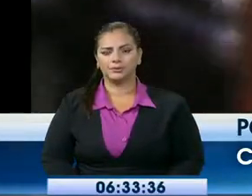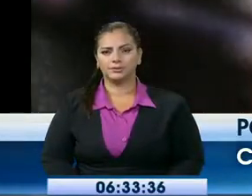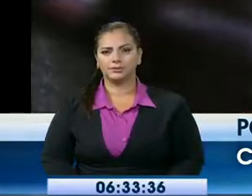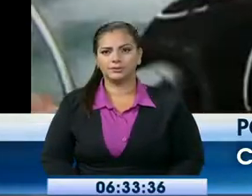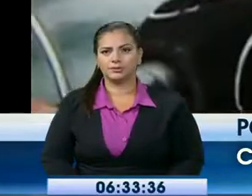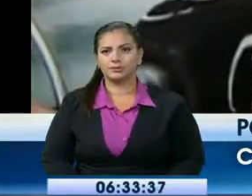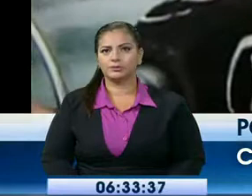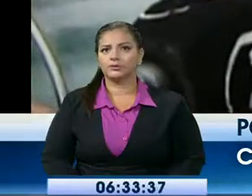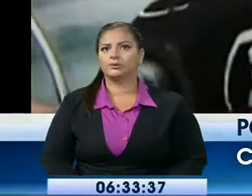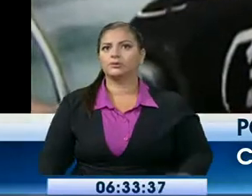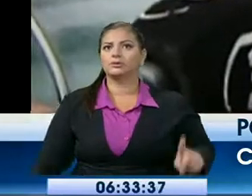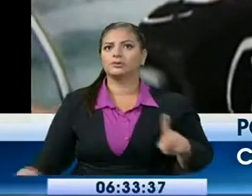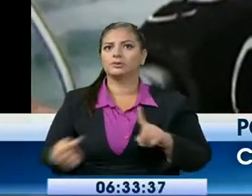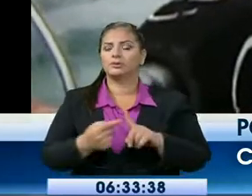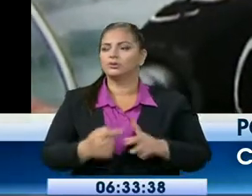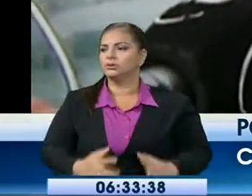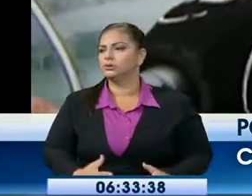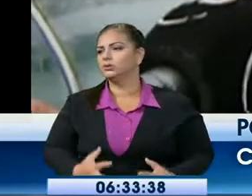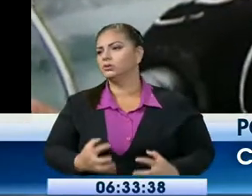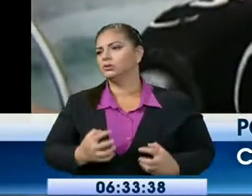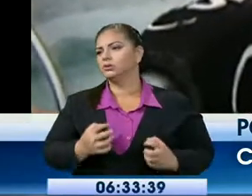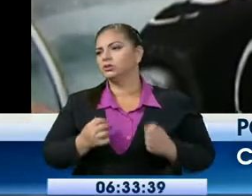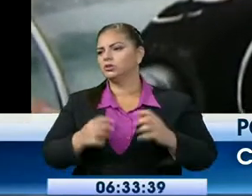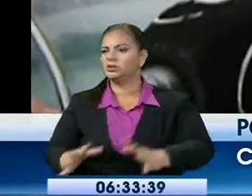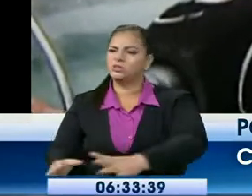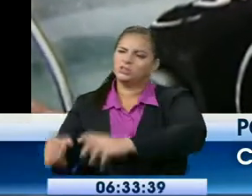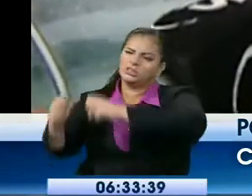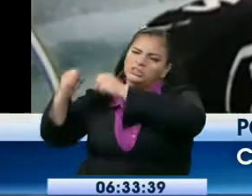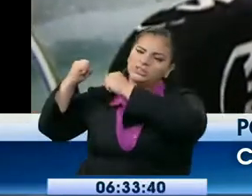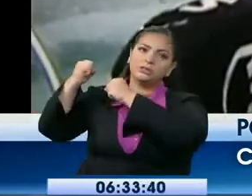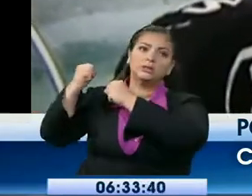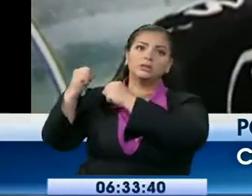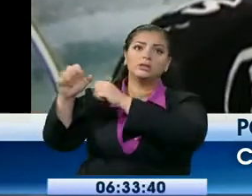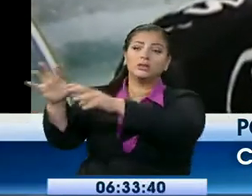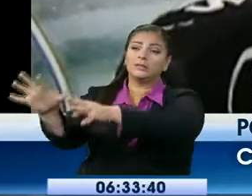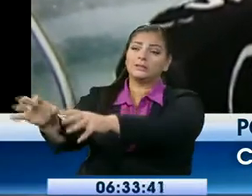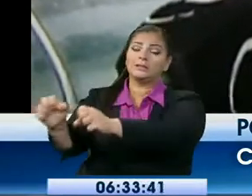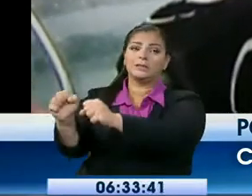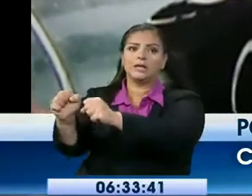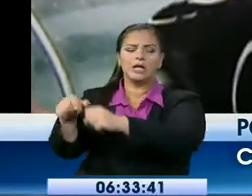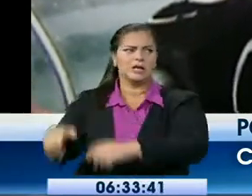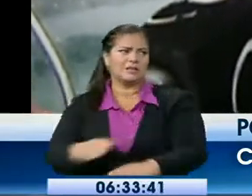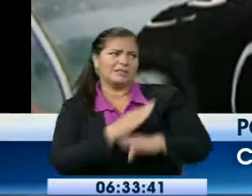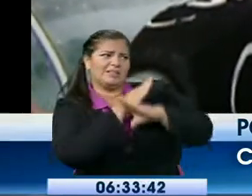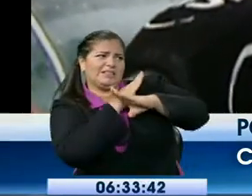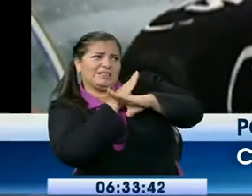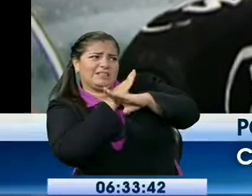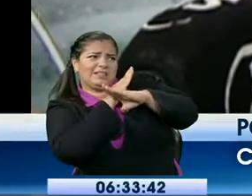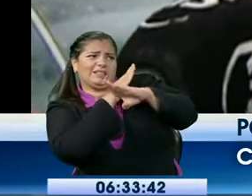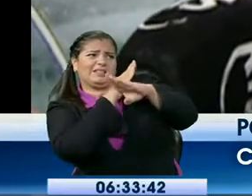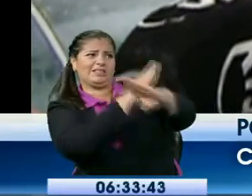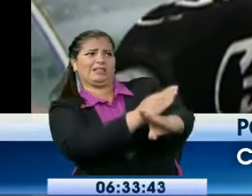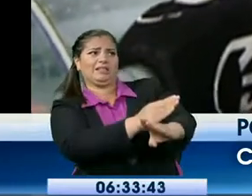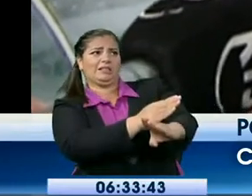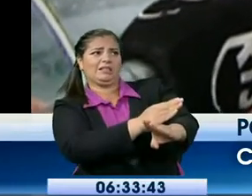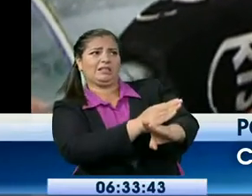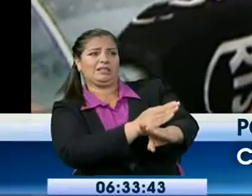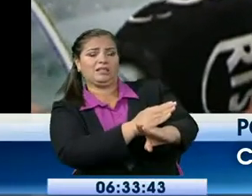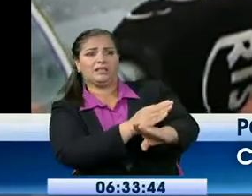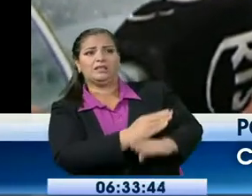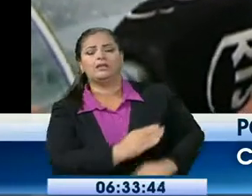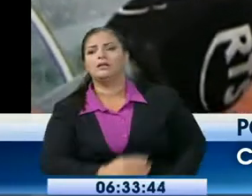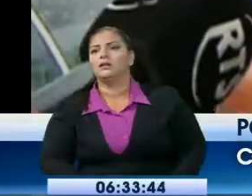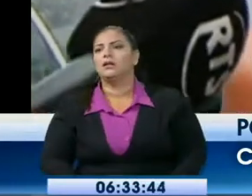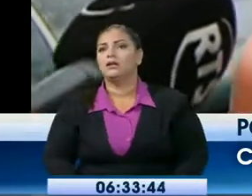le va encima a mi hijo se defiende, como todo ser humano, pero lo que mi hijo da la vuelta, ¿ya? Mi hijo se cae, lo que levanta,